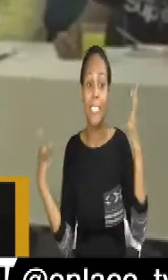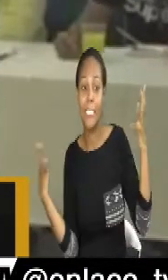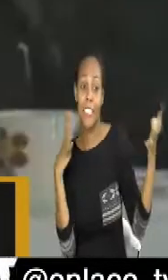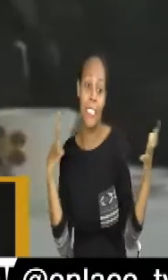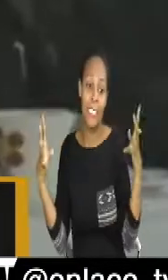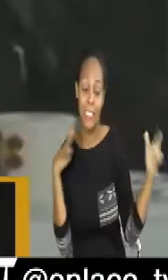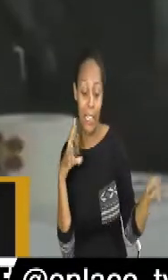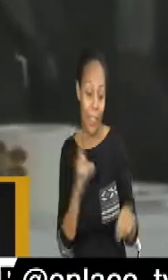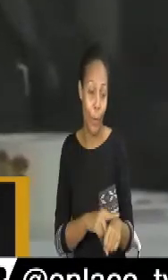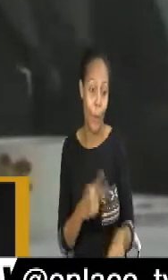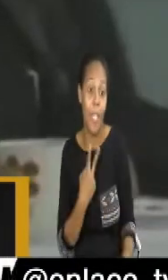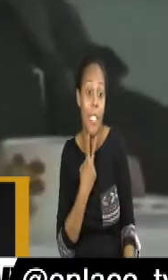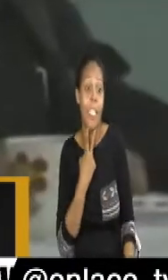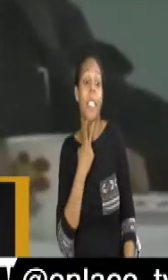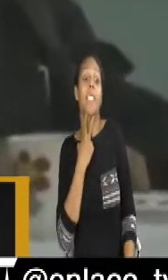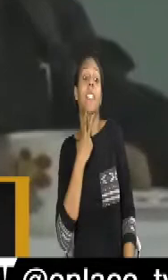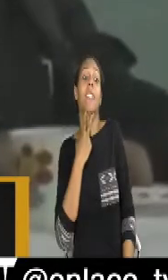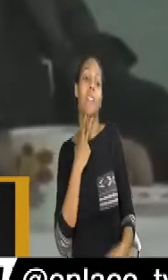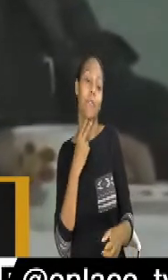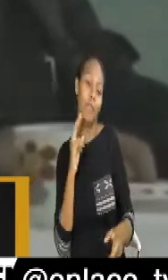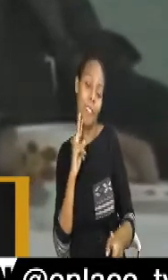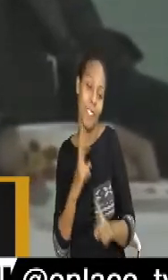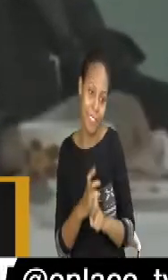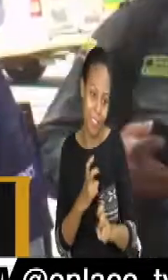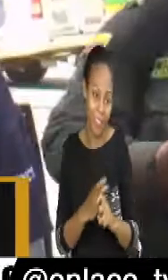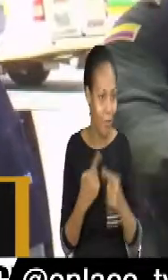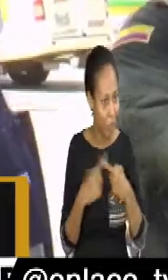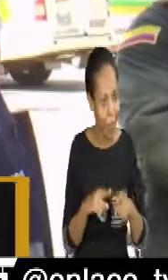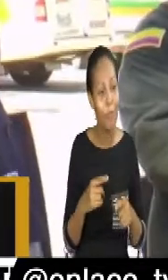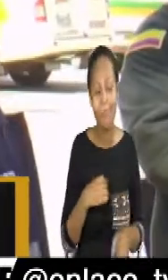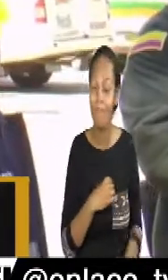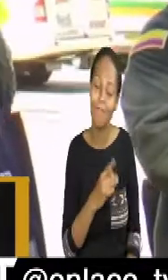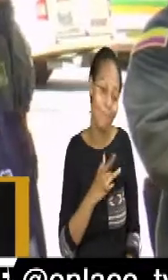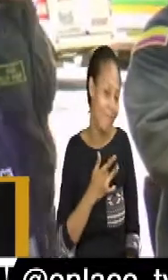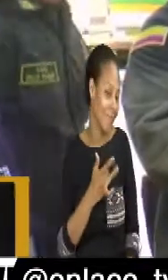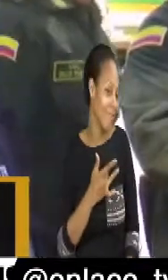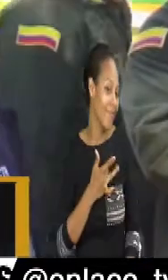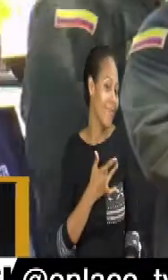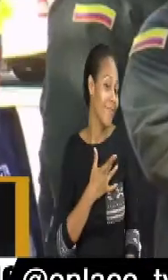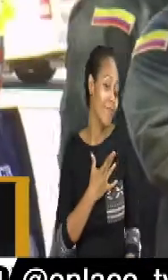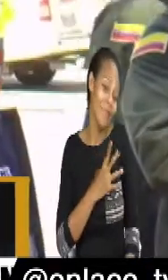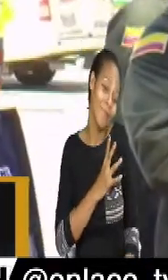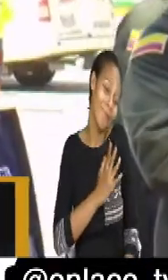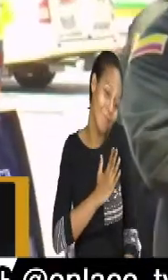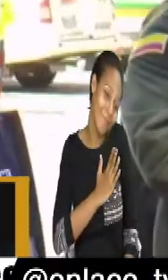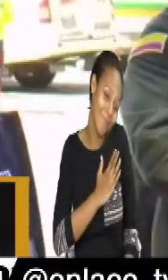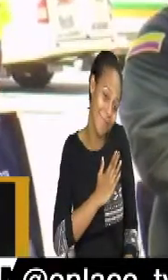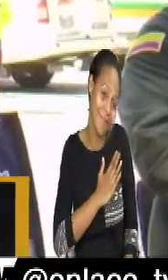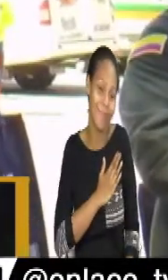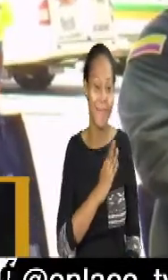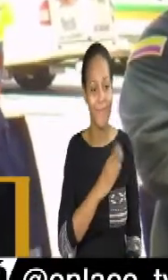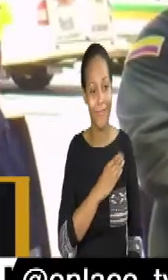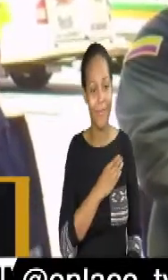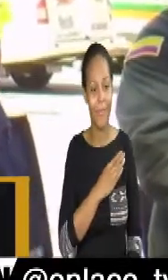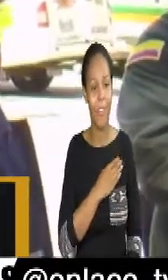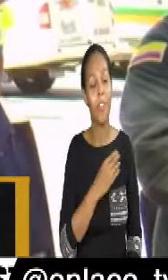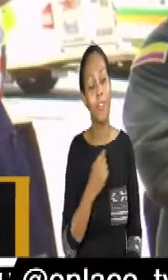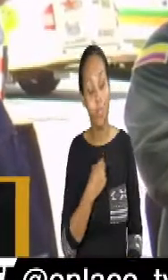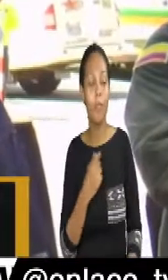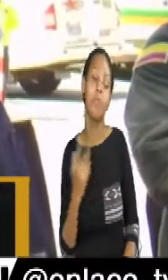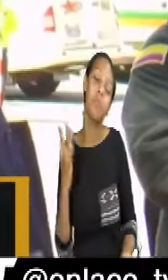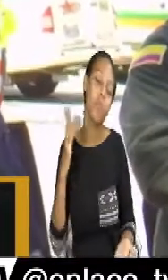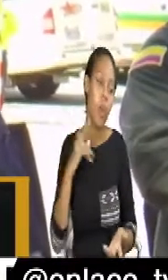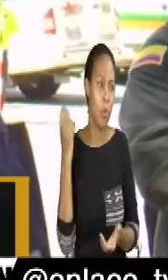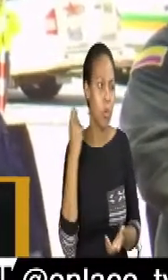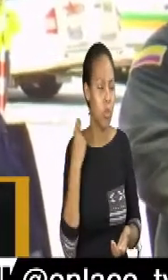pero siempre los llevo en mi corazón. De hecho, el otro día estuve aquí, pensé demorarme un poquito más, pero así como ingresé, salí porque hubo un